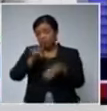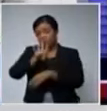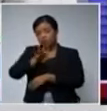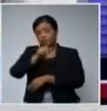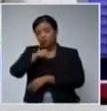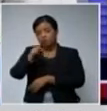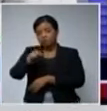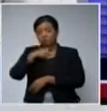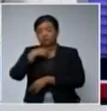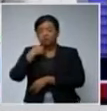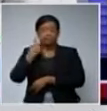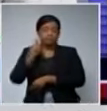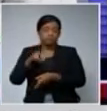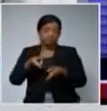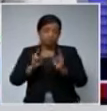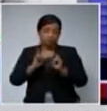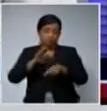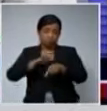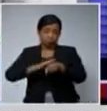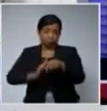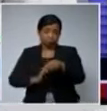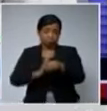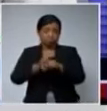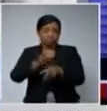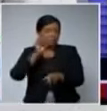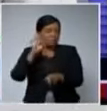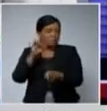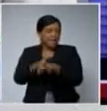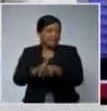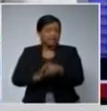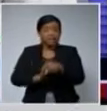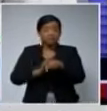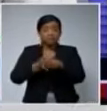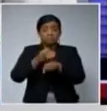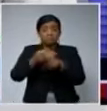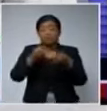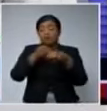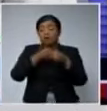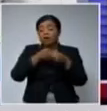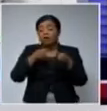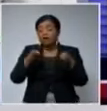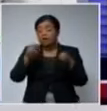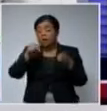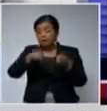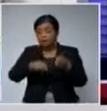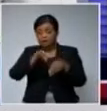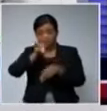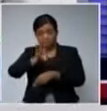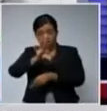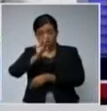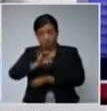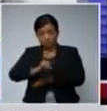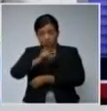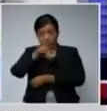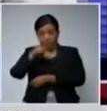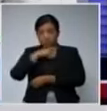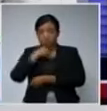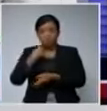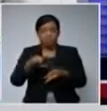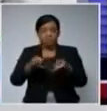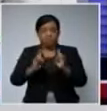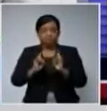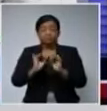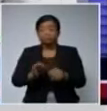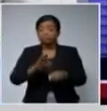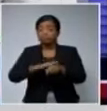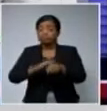como consecuencia de la enfermedad. Desde el inicio de la epidemia y hasta la fecha, 380 decesos por